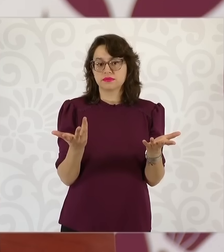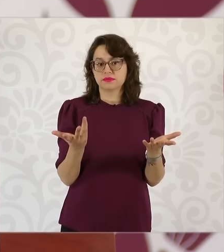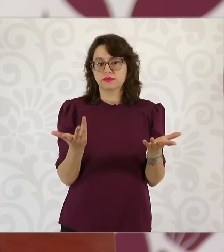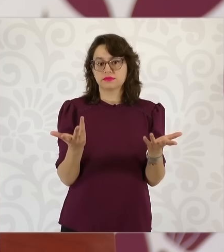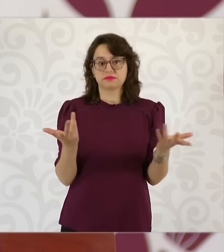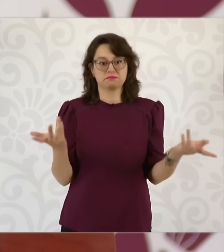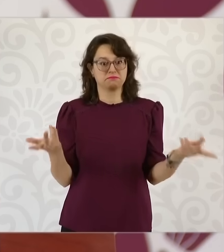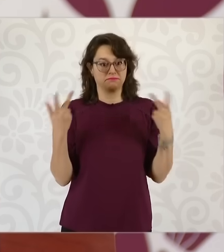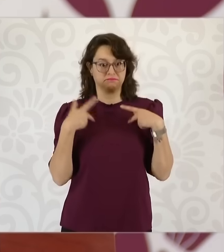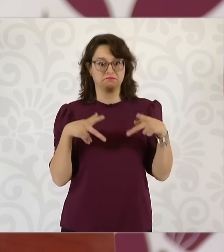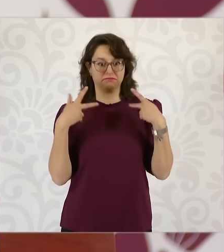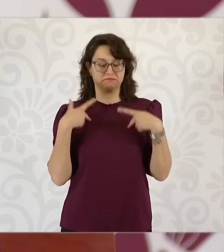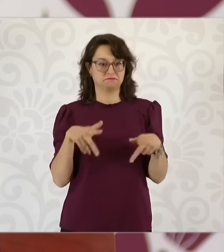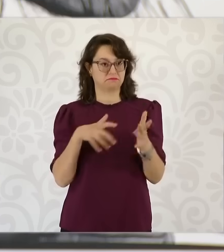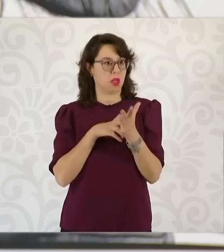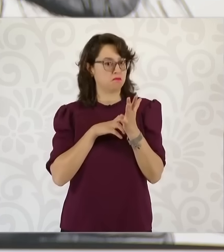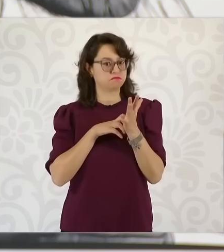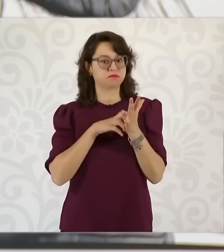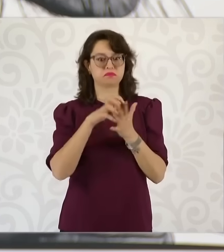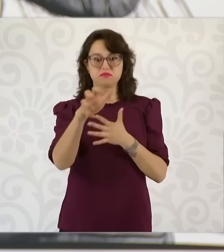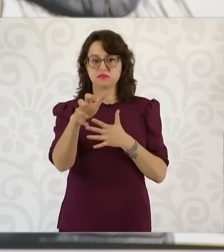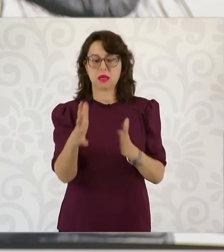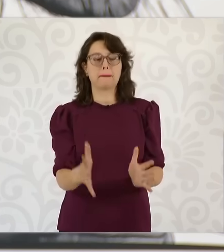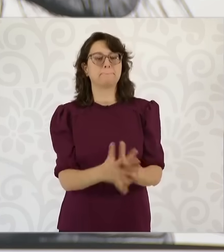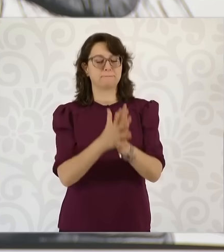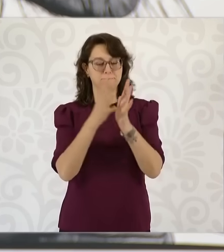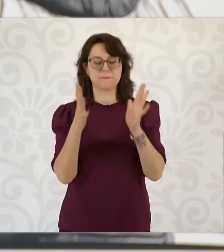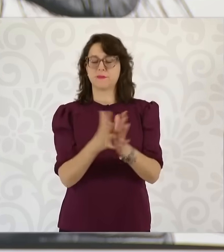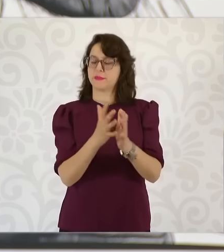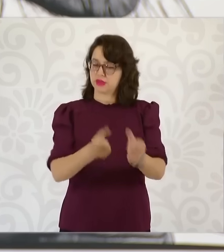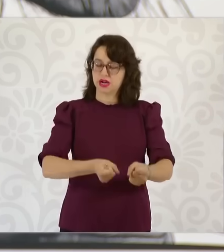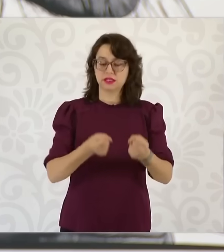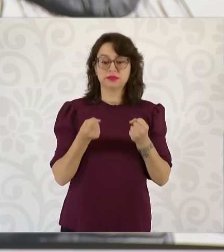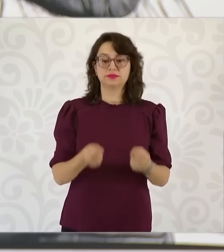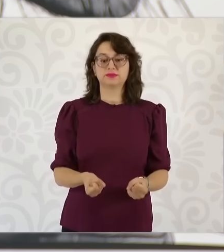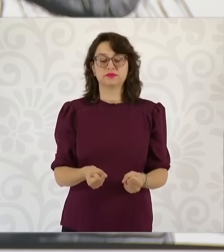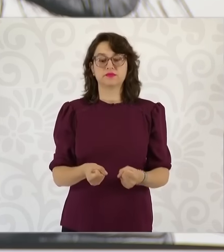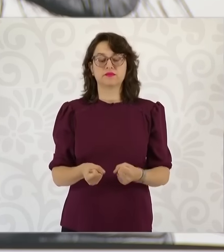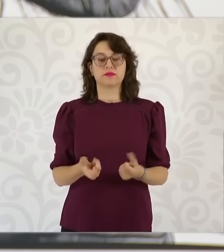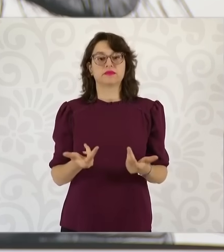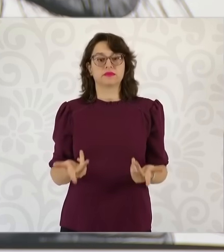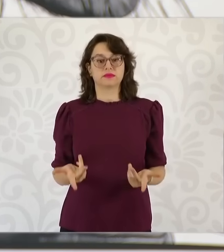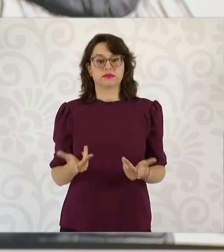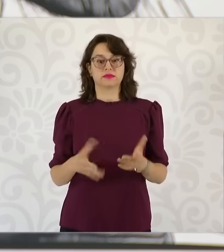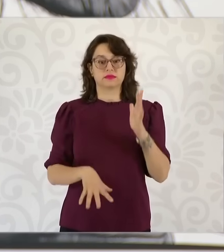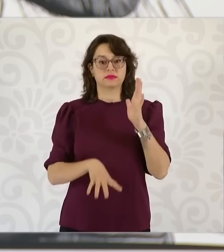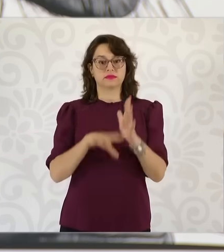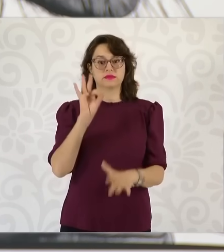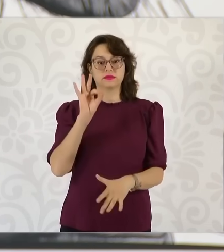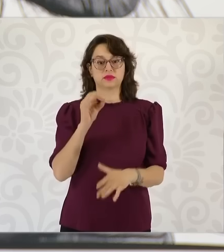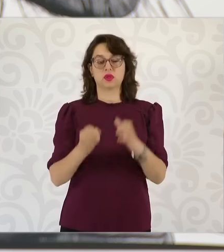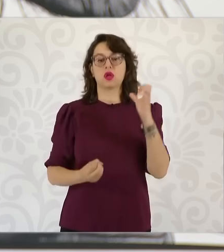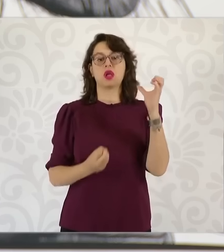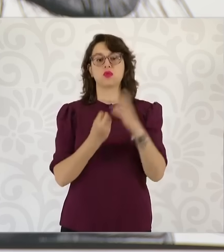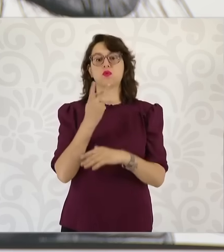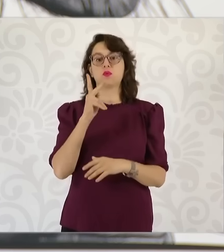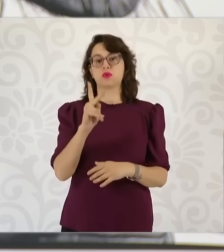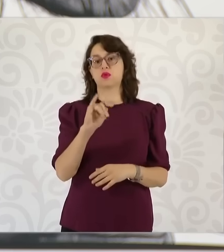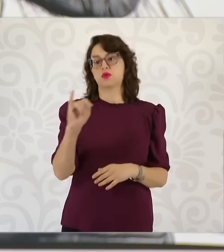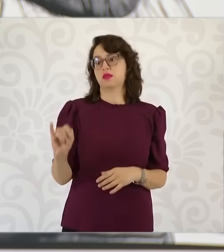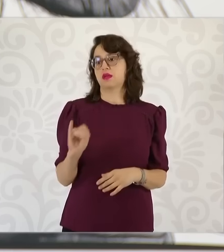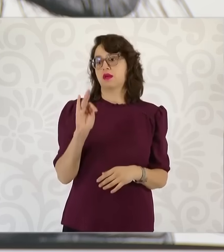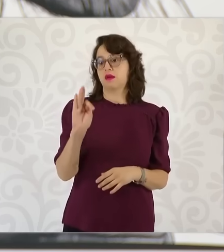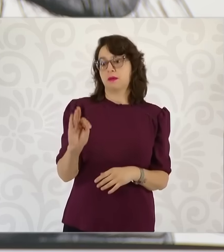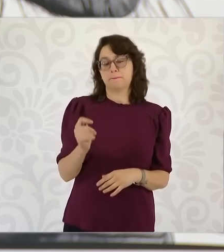donde millones van a participar, millones de personas, para elegir al Poder Judicial por primera vez